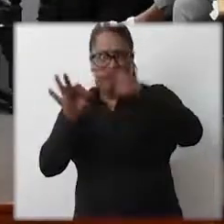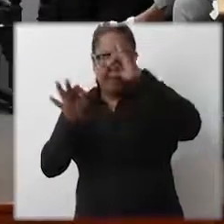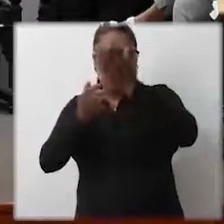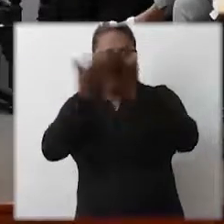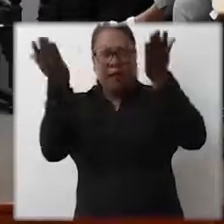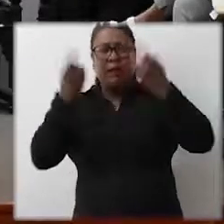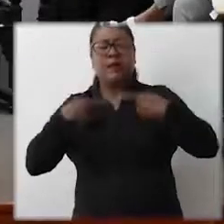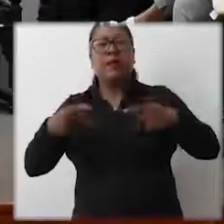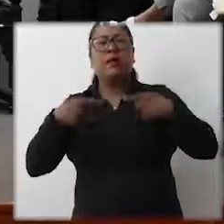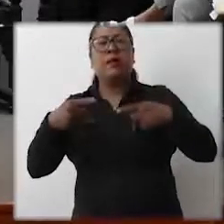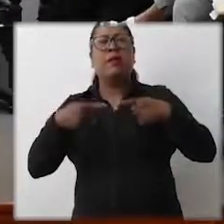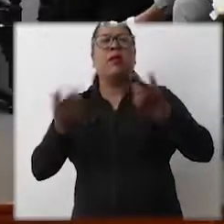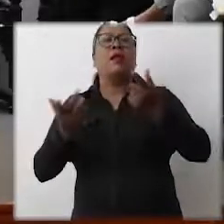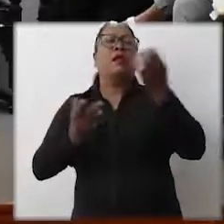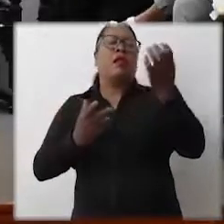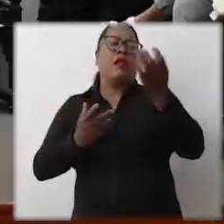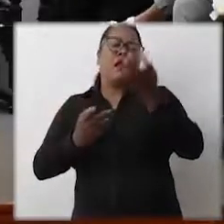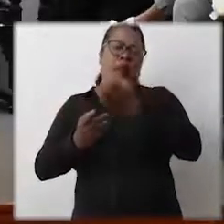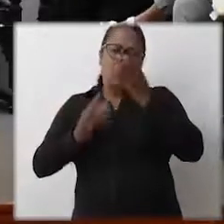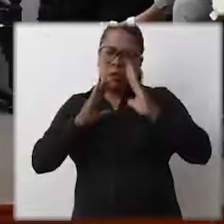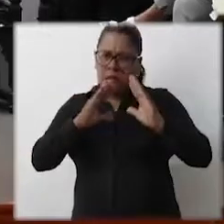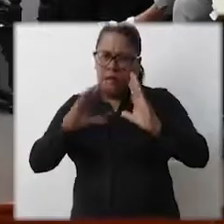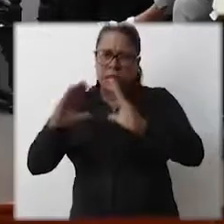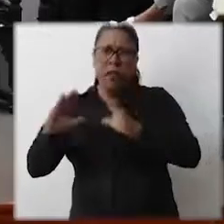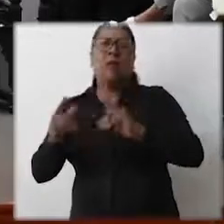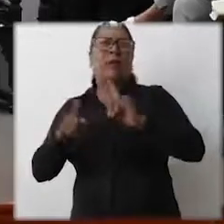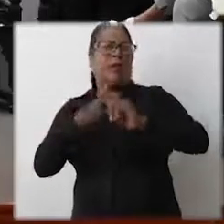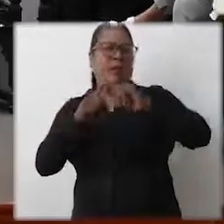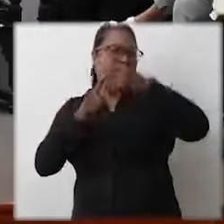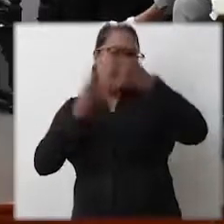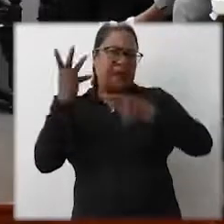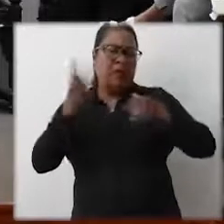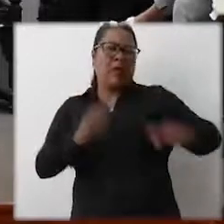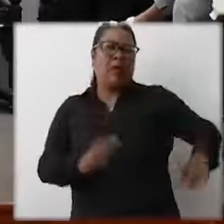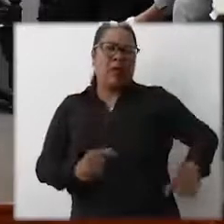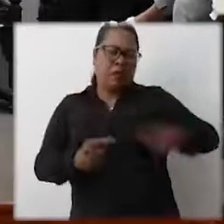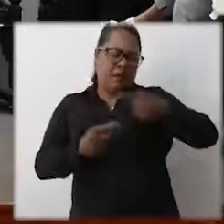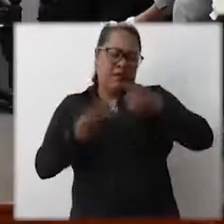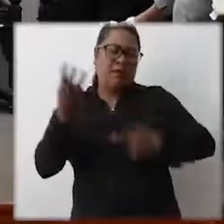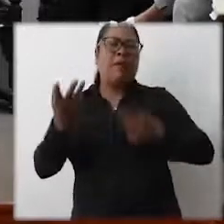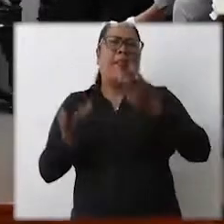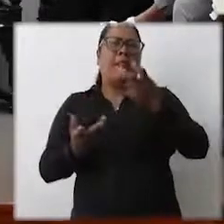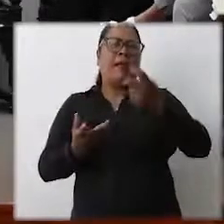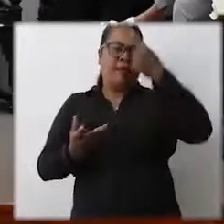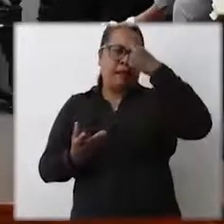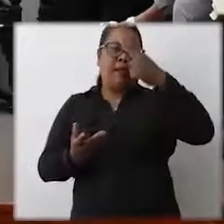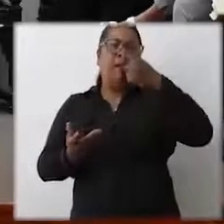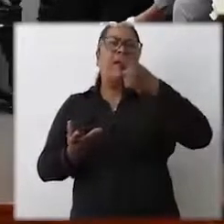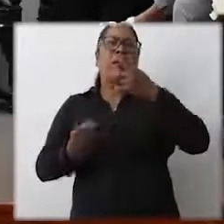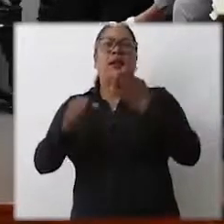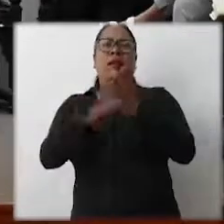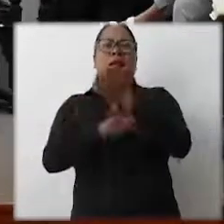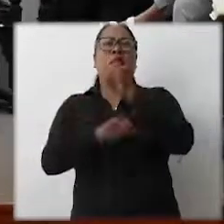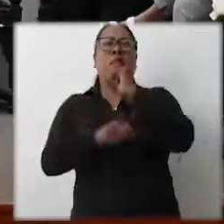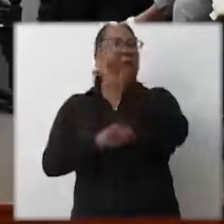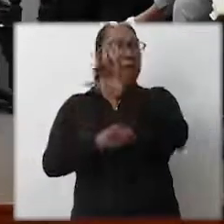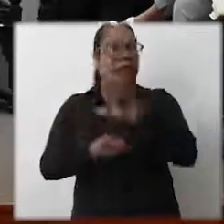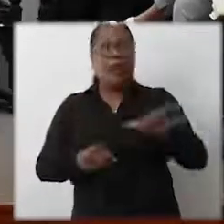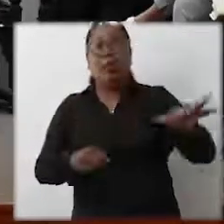las señoras y señores concejales. Muchas gracias. Tiene el uso de la palabra la regidora Mirna. Por favor, está en la mano.